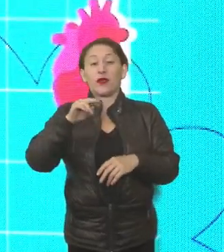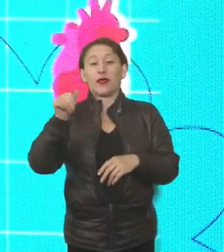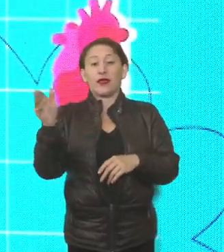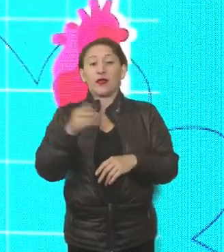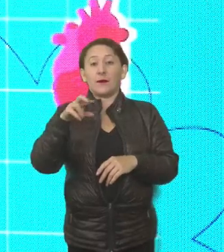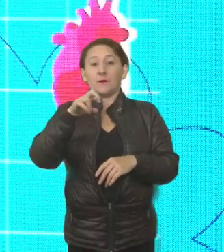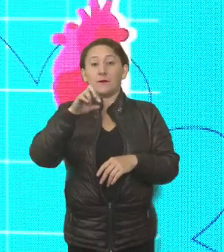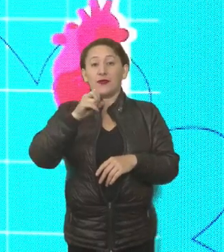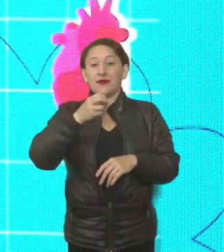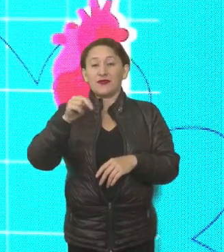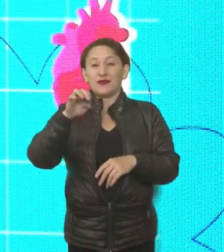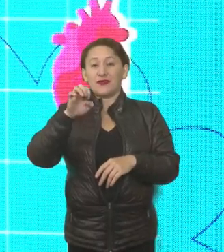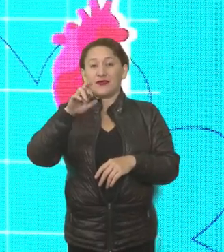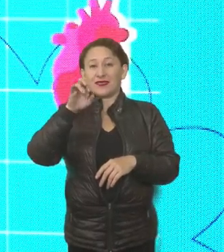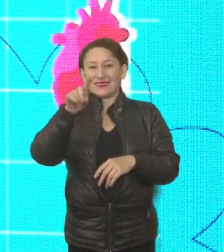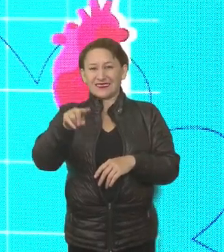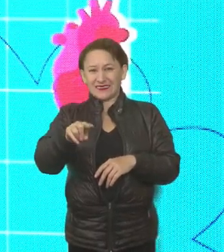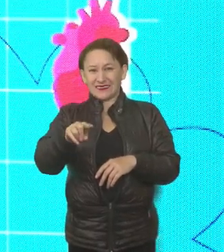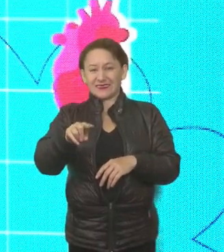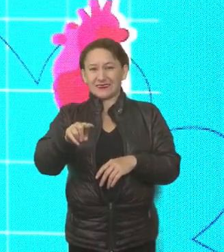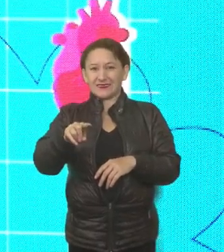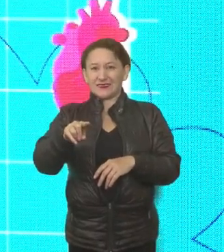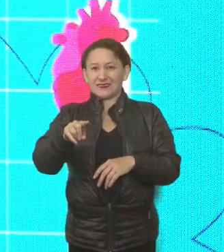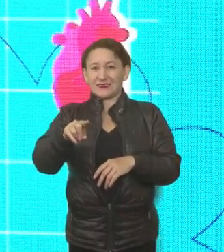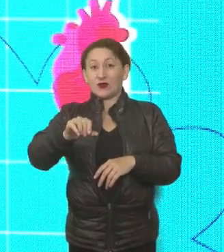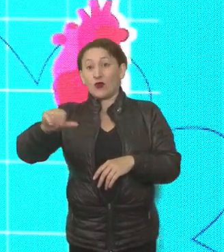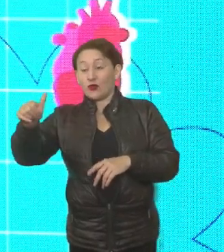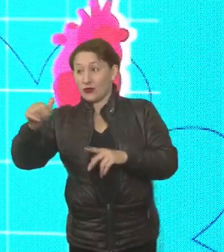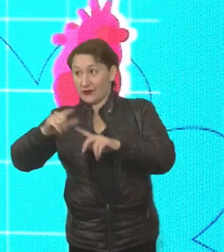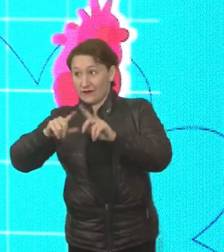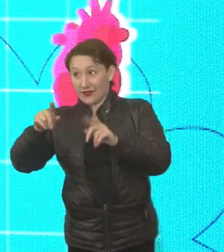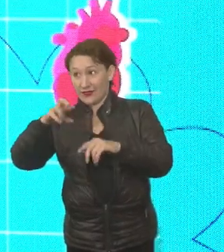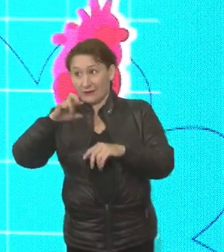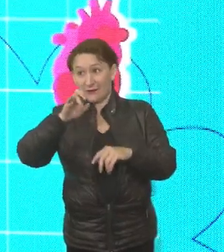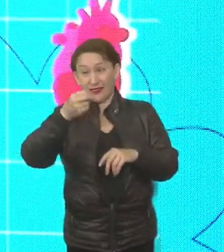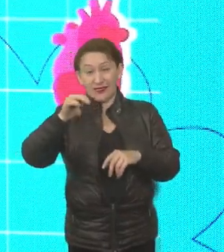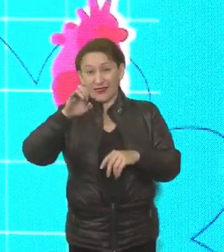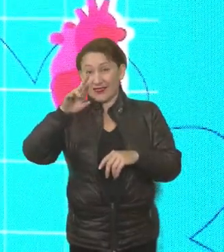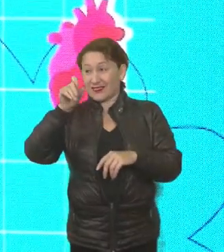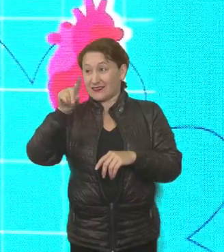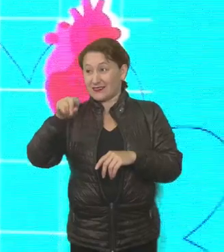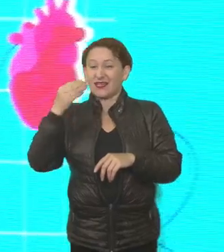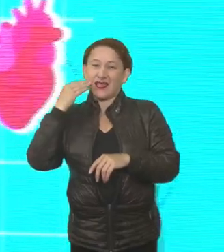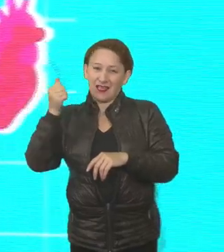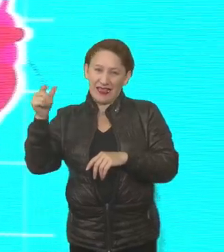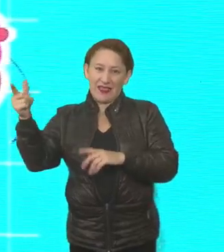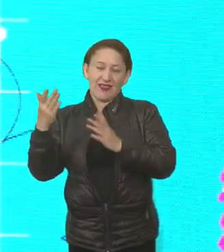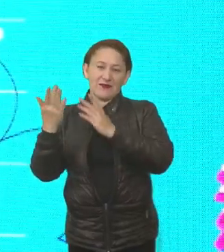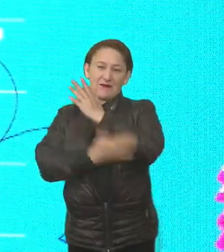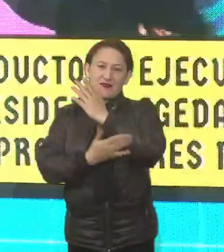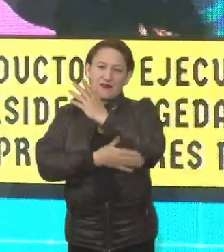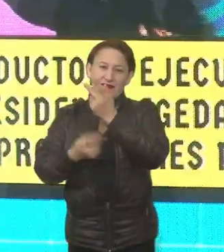Piñeres, las piñeras son las señoras que venden piñas, que me encanta.